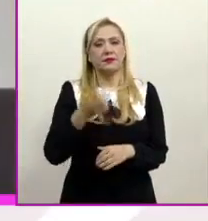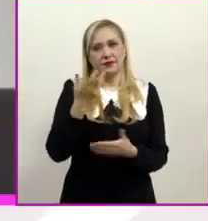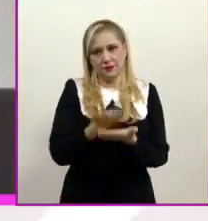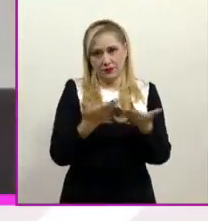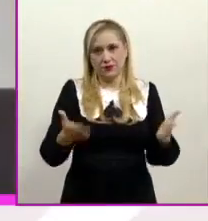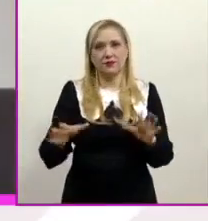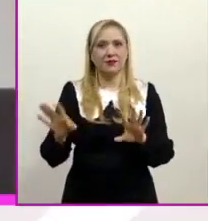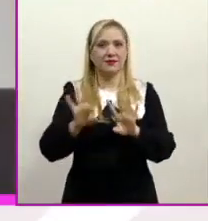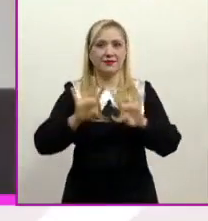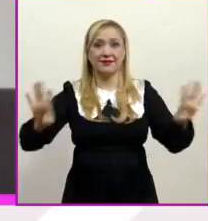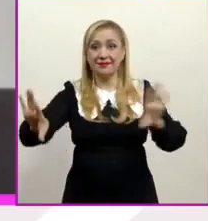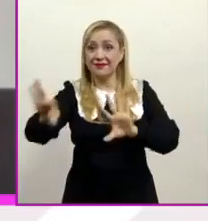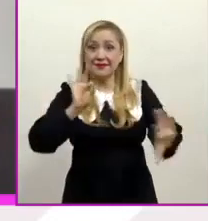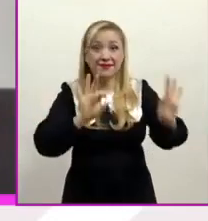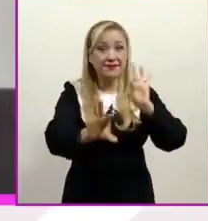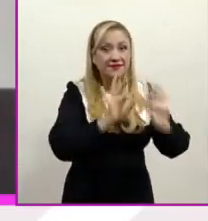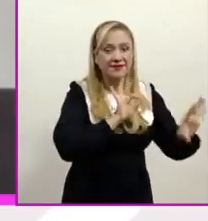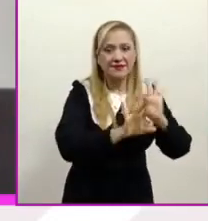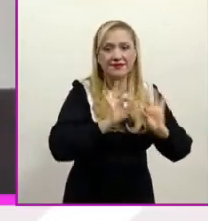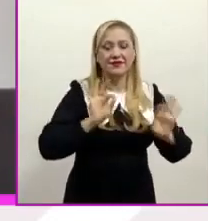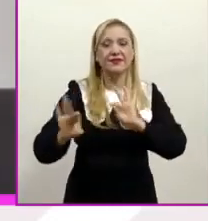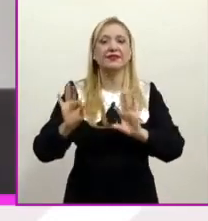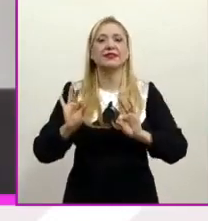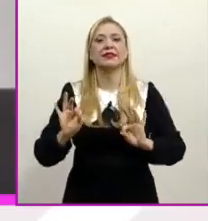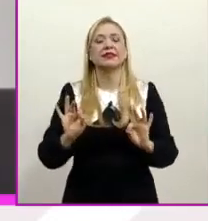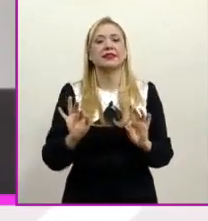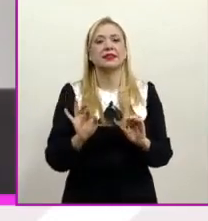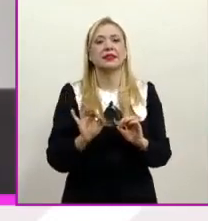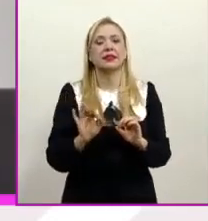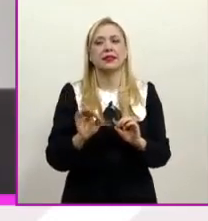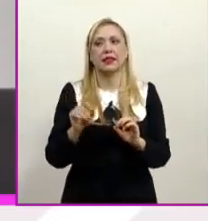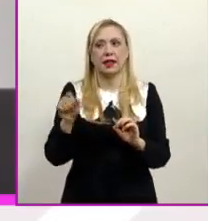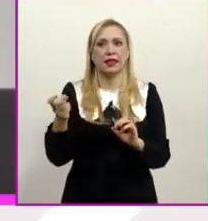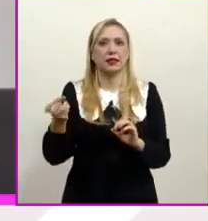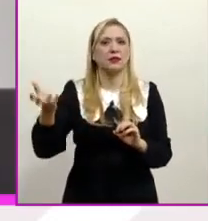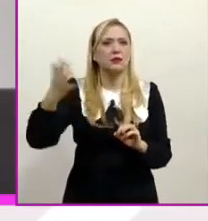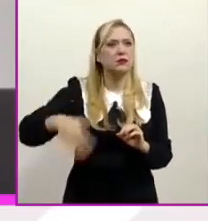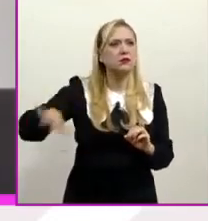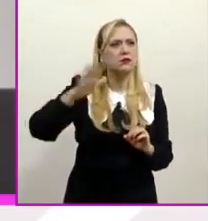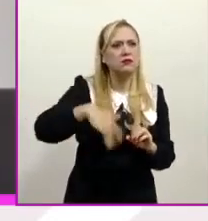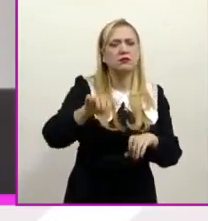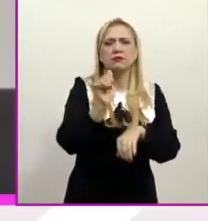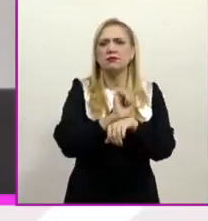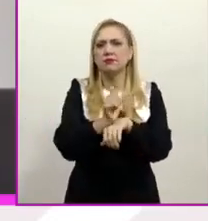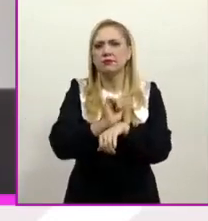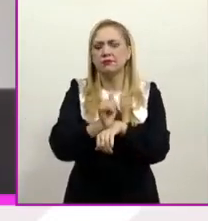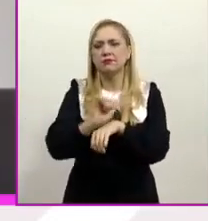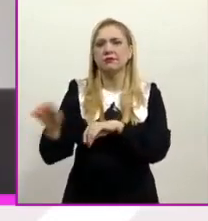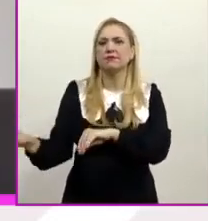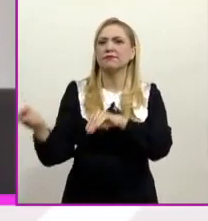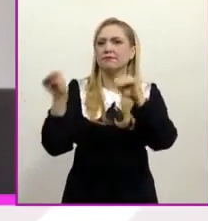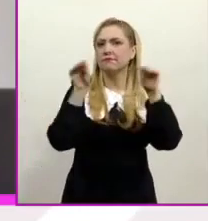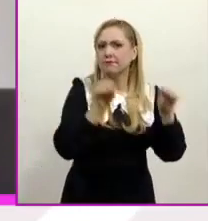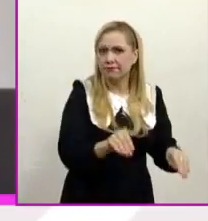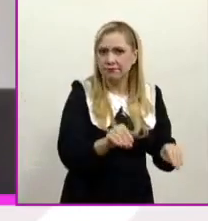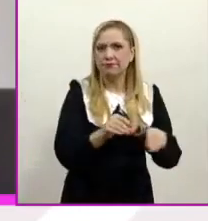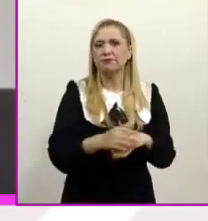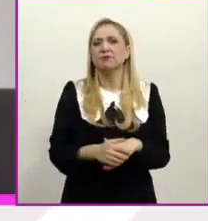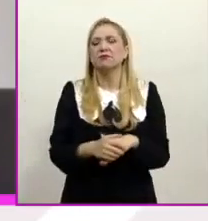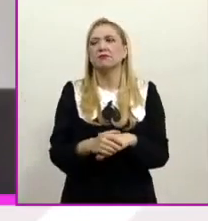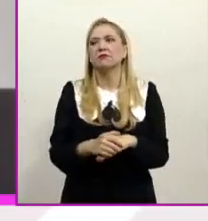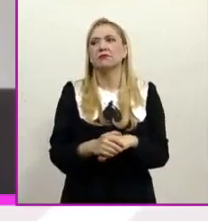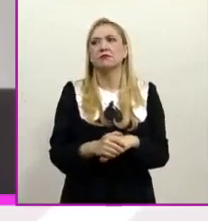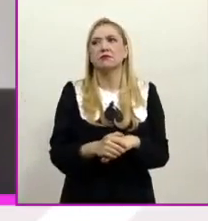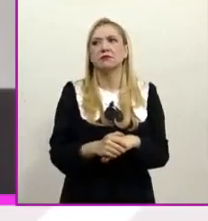Hace ratito lo hablábamos, hice una serie en donde estaban buscando actrices para un nuevo personaje.